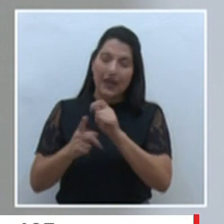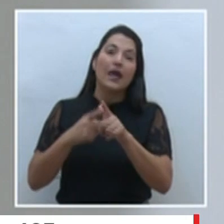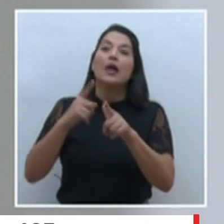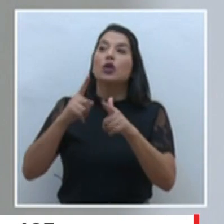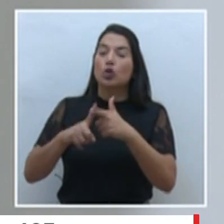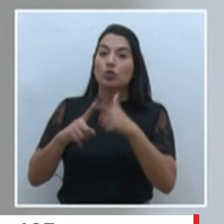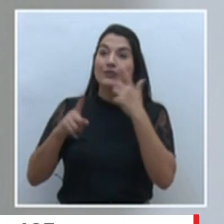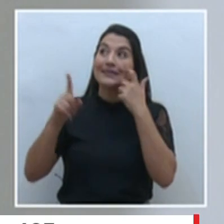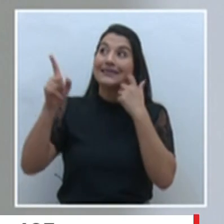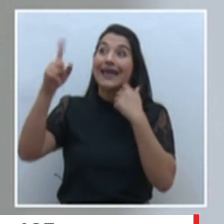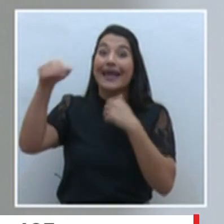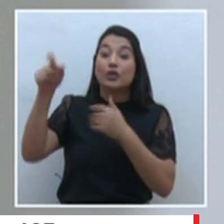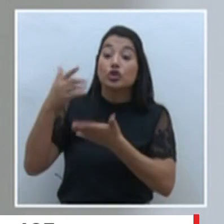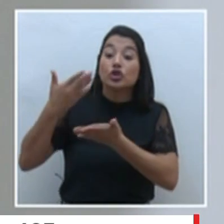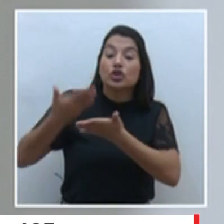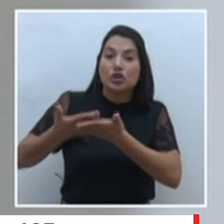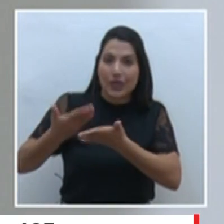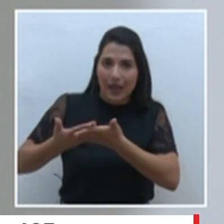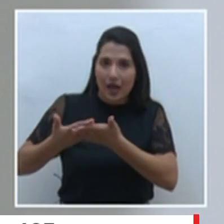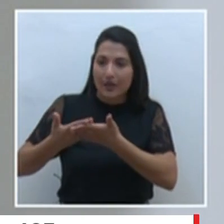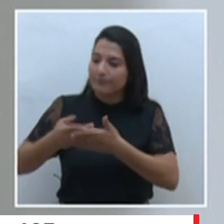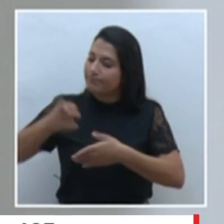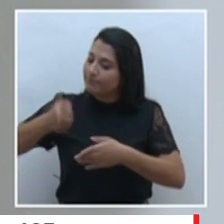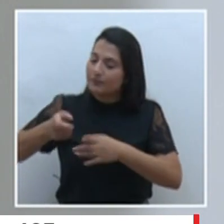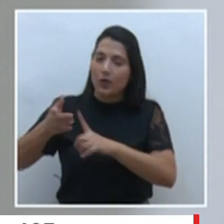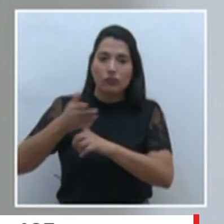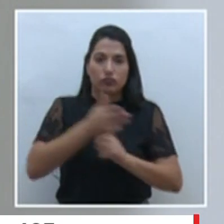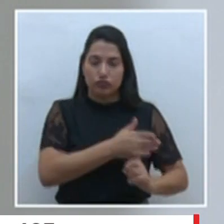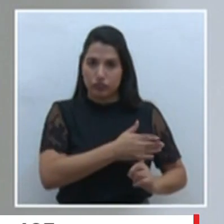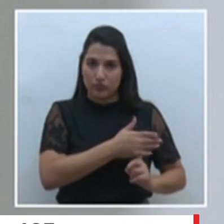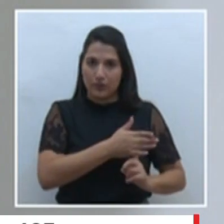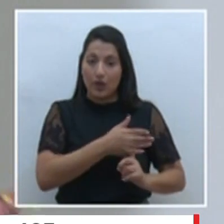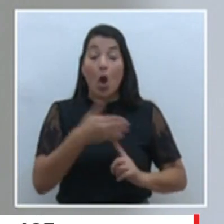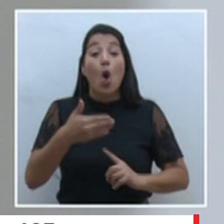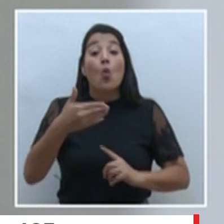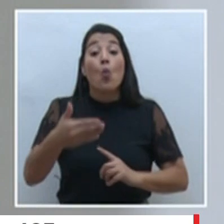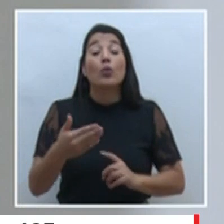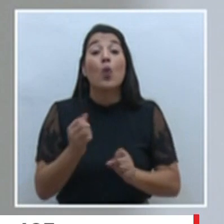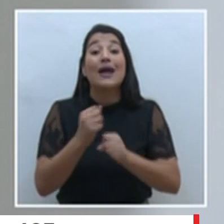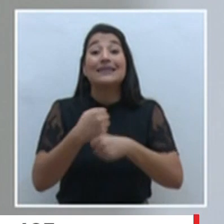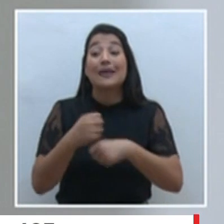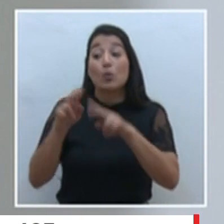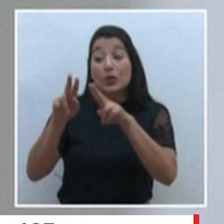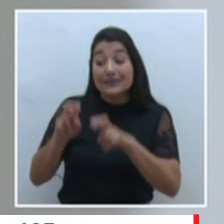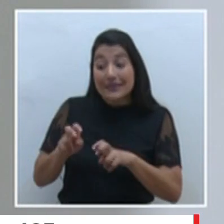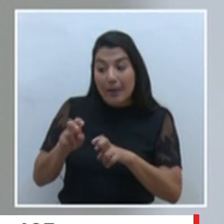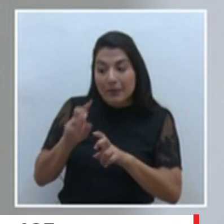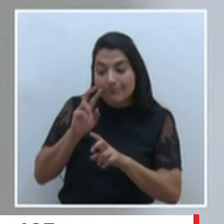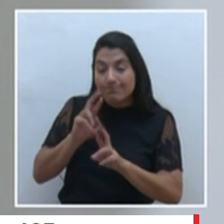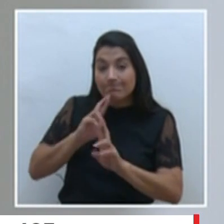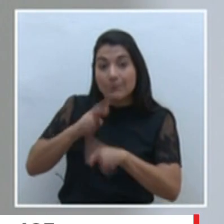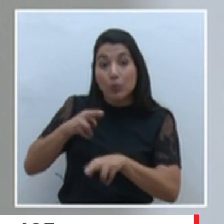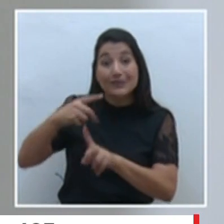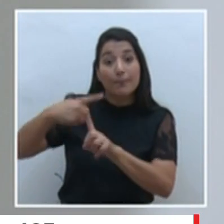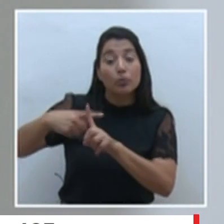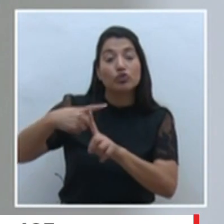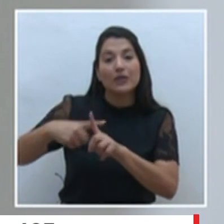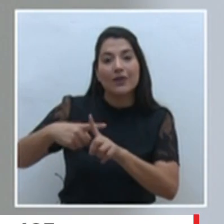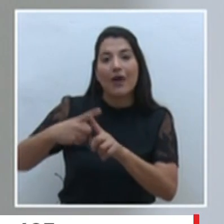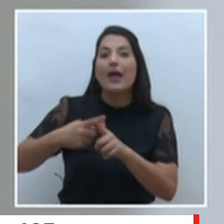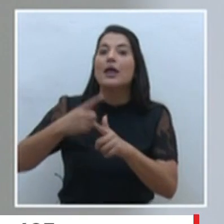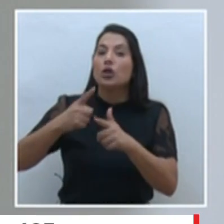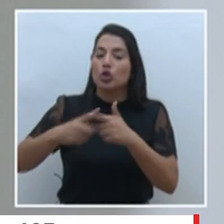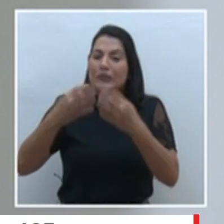usted hace una prueba y tiene positividad, lo que se busca es alcanzar ese grado de confinamiento.